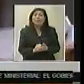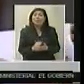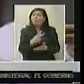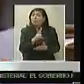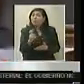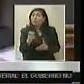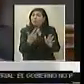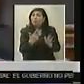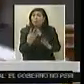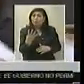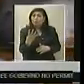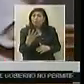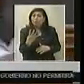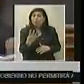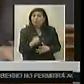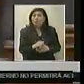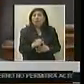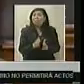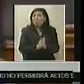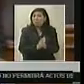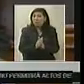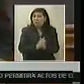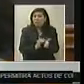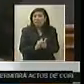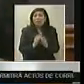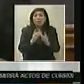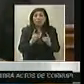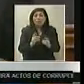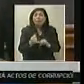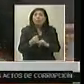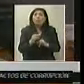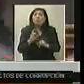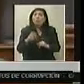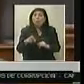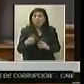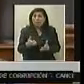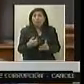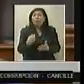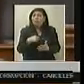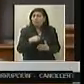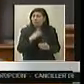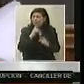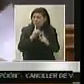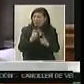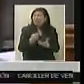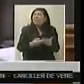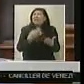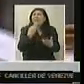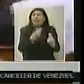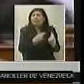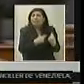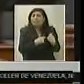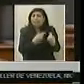los 284 beneficiarios del distrito de Supe. Señor presidente, nosotros nos preguntamos, ¿quién es